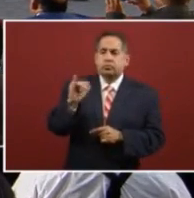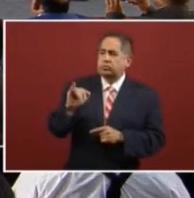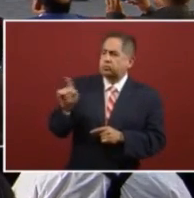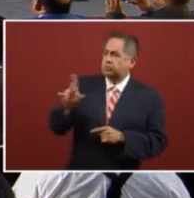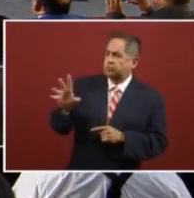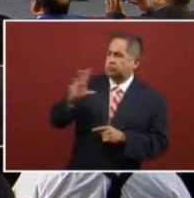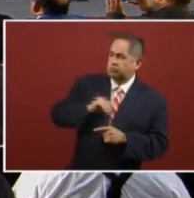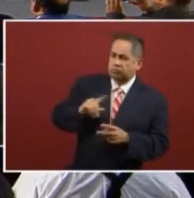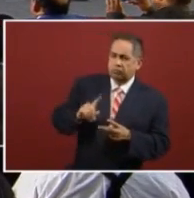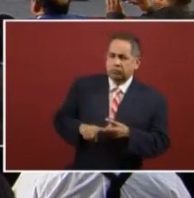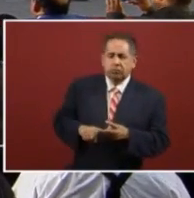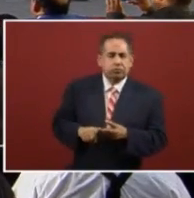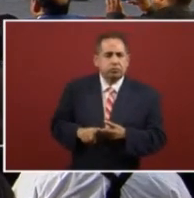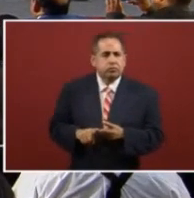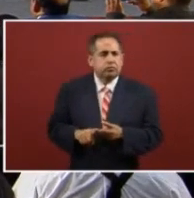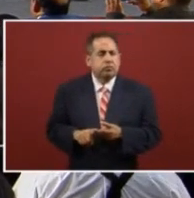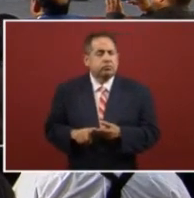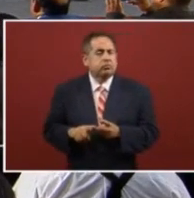de